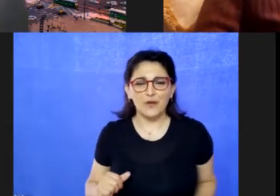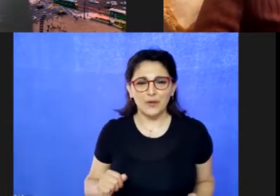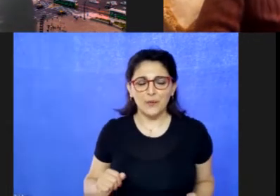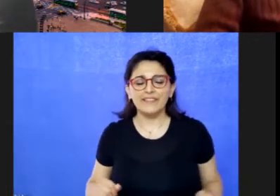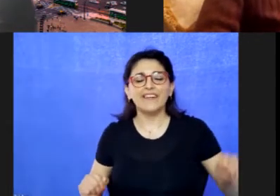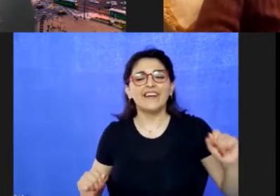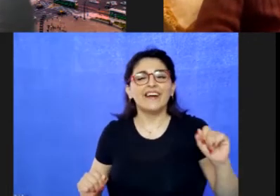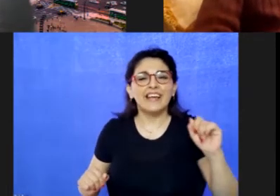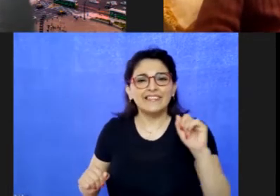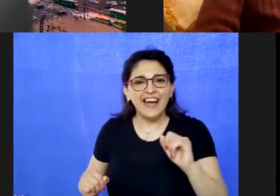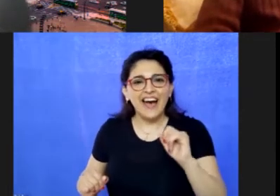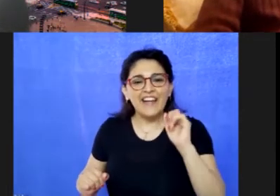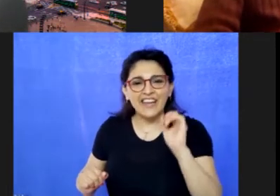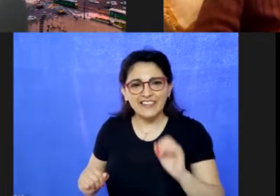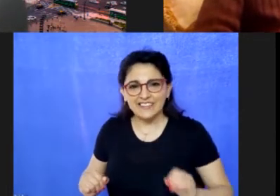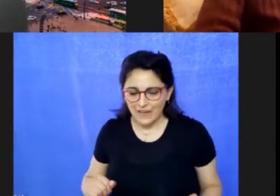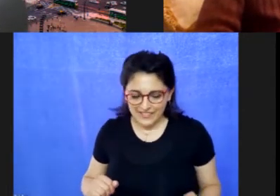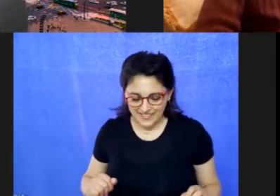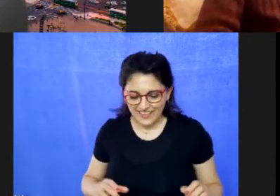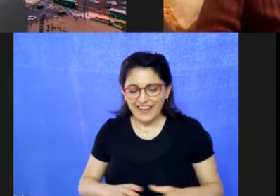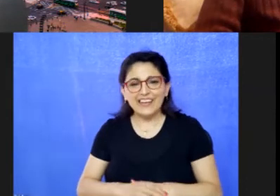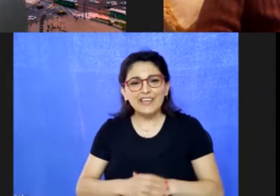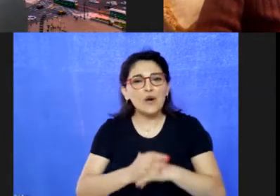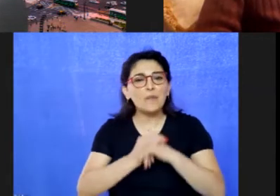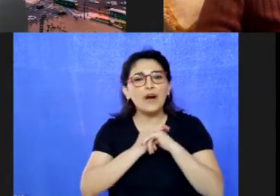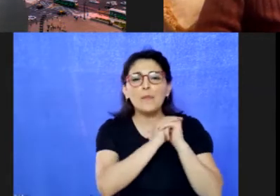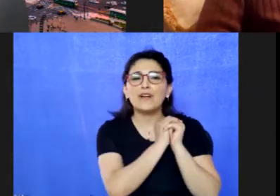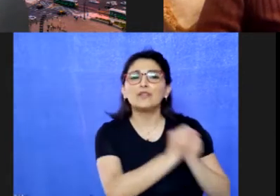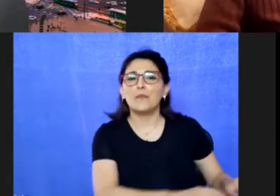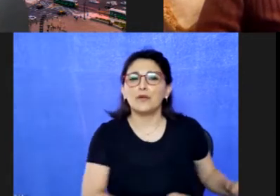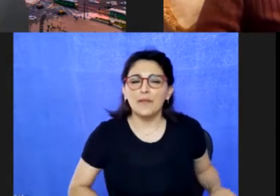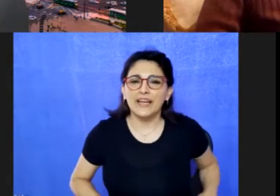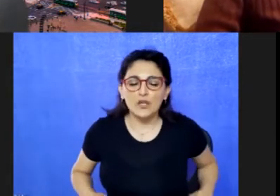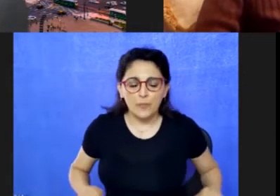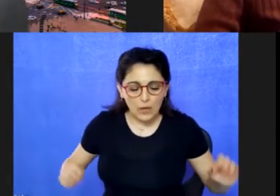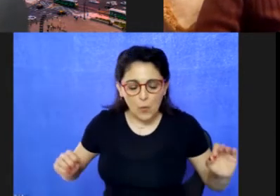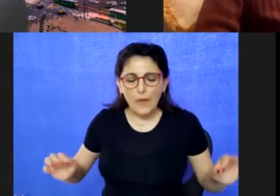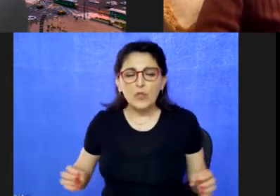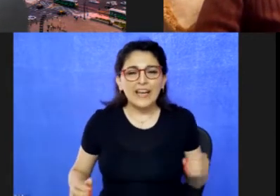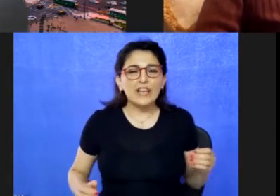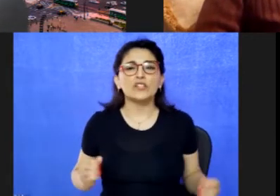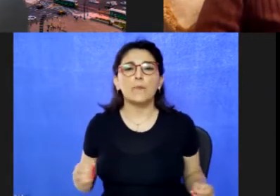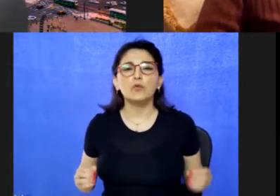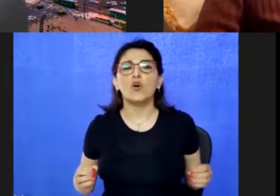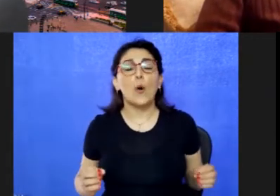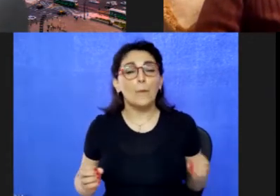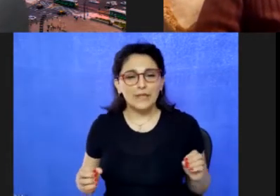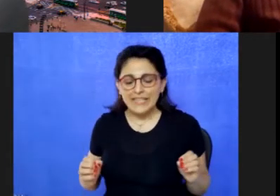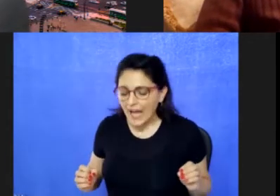Aires, como lo ven, está Adrián Stravitz. Y lo convocamos para el último programa del año porque cuando el año se